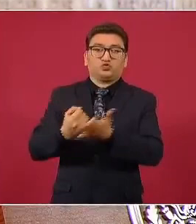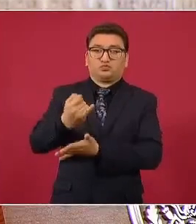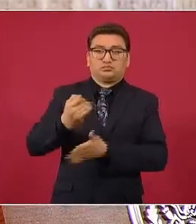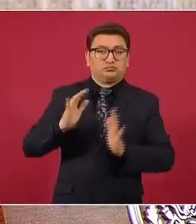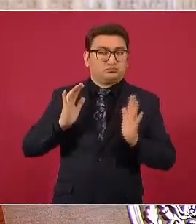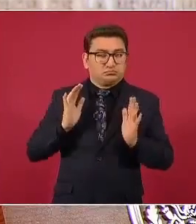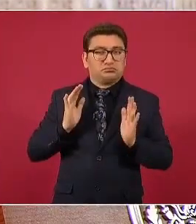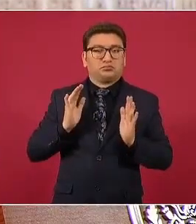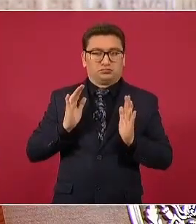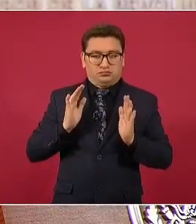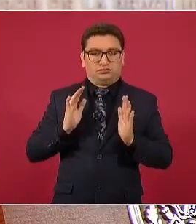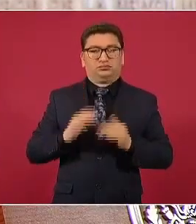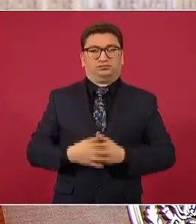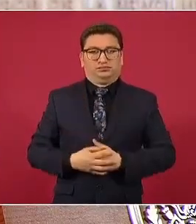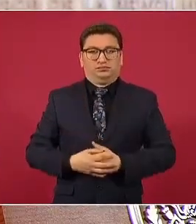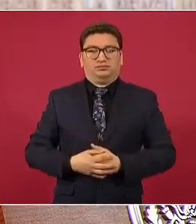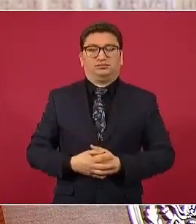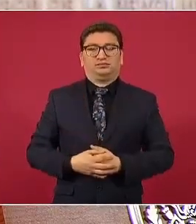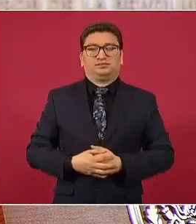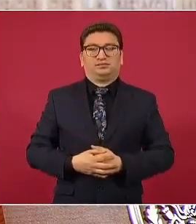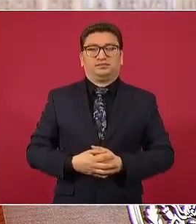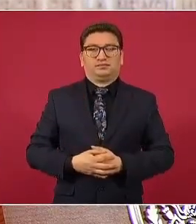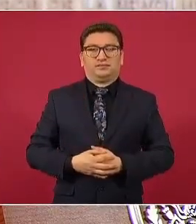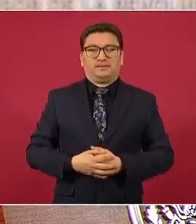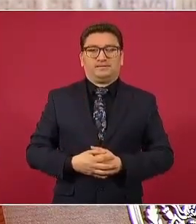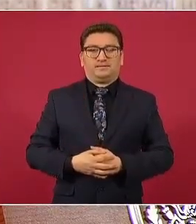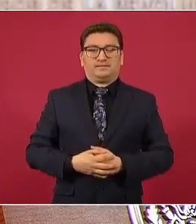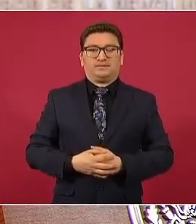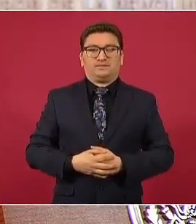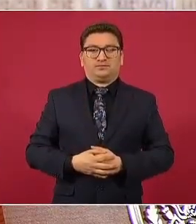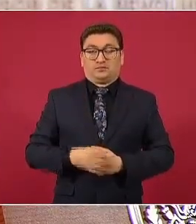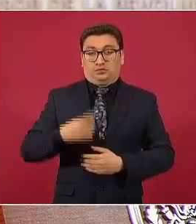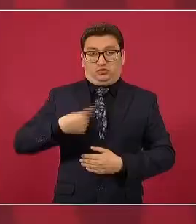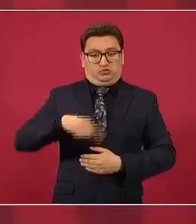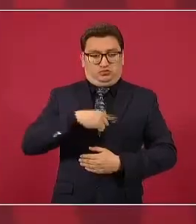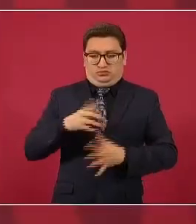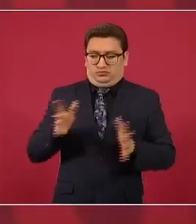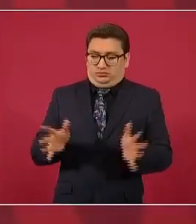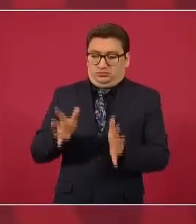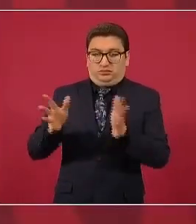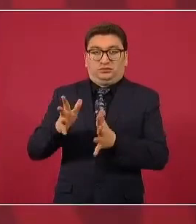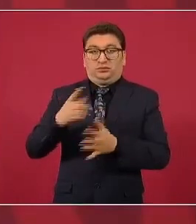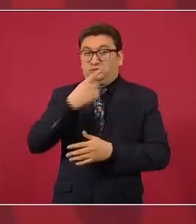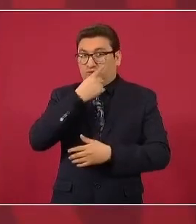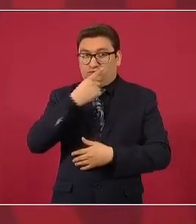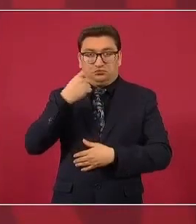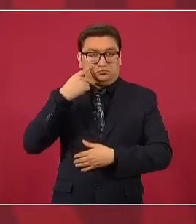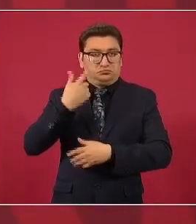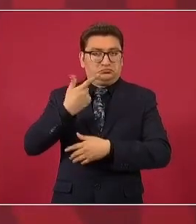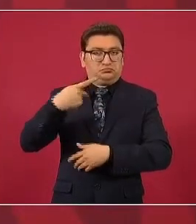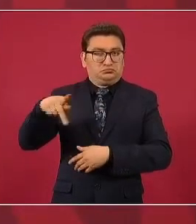Nosotros auspiciamos que haya democracia